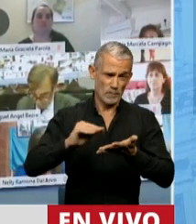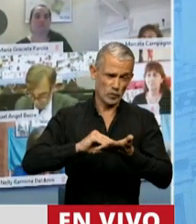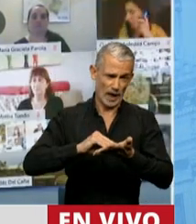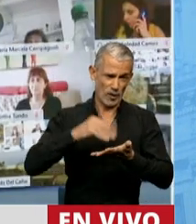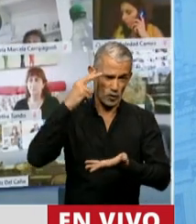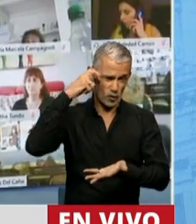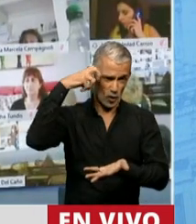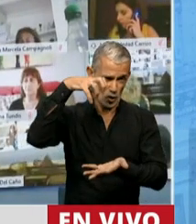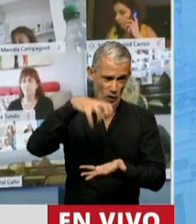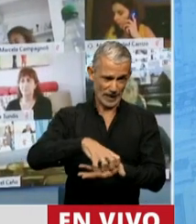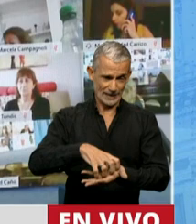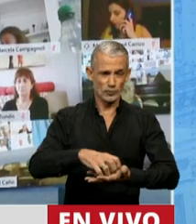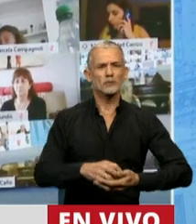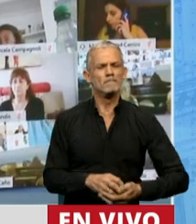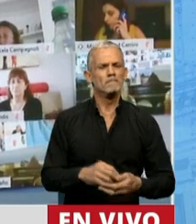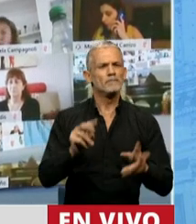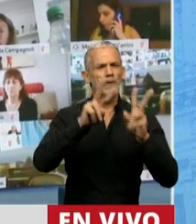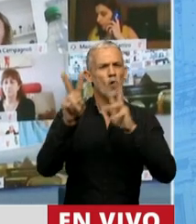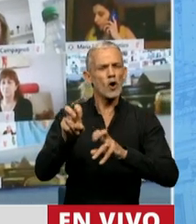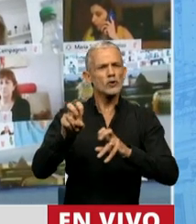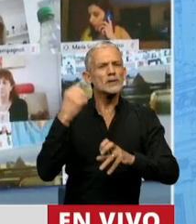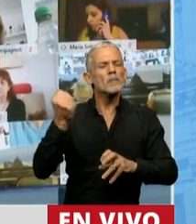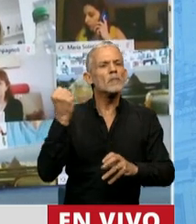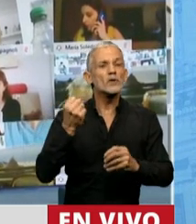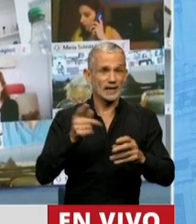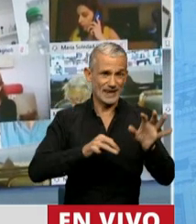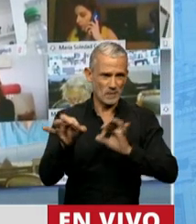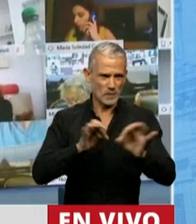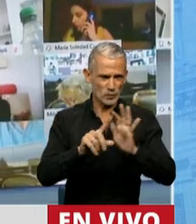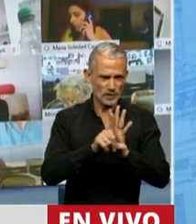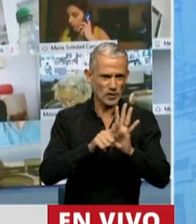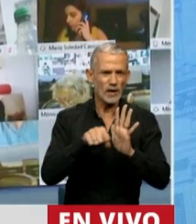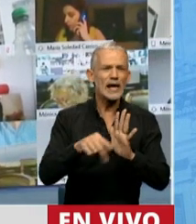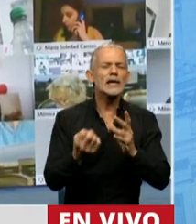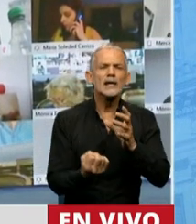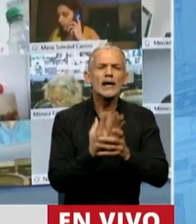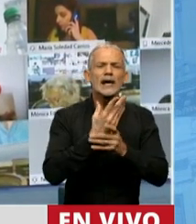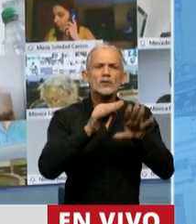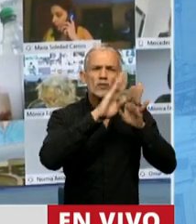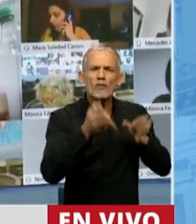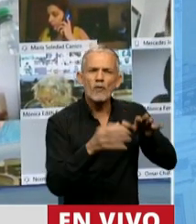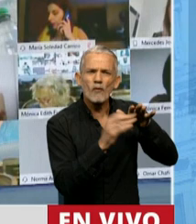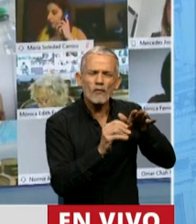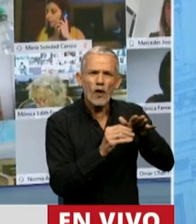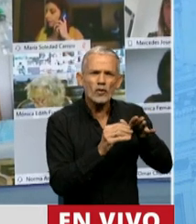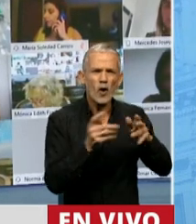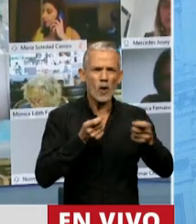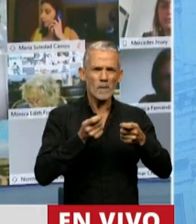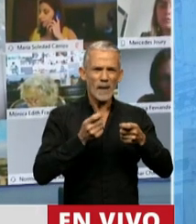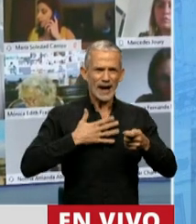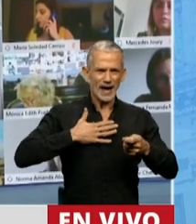diputados otra cuestión destacable del del proyecto es la creación del fondo fiduciario